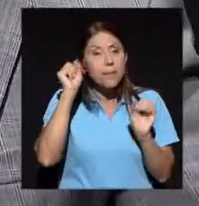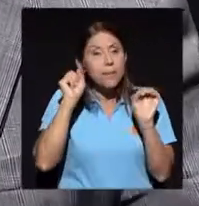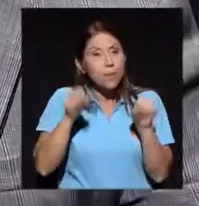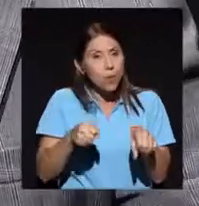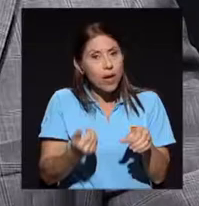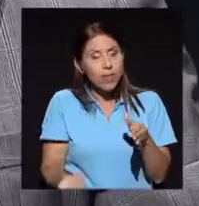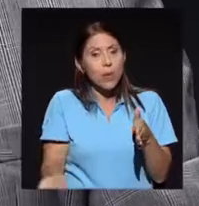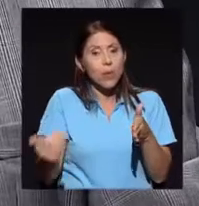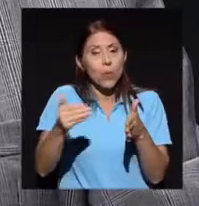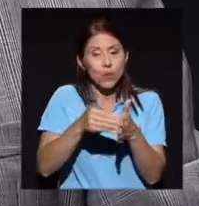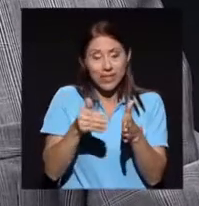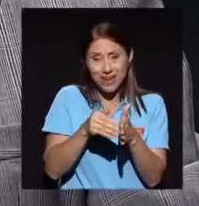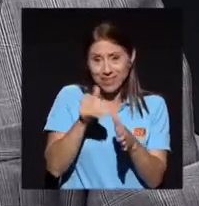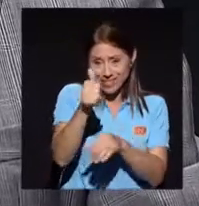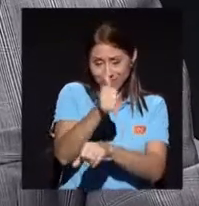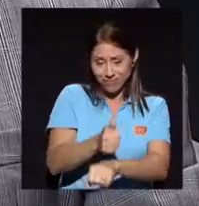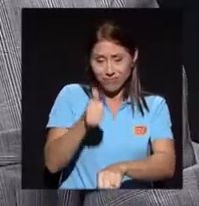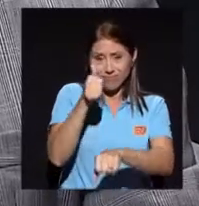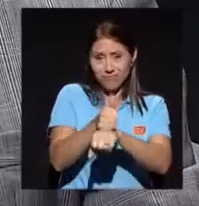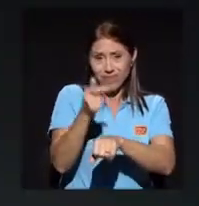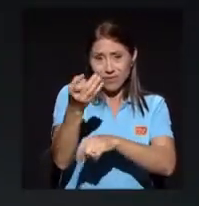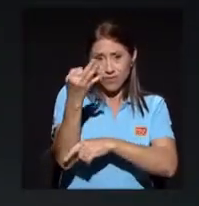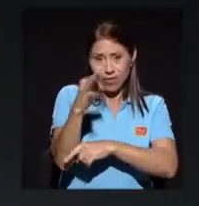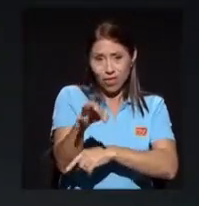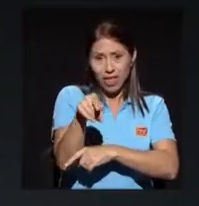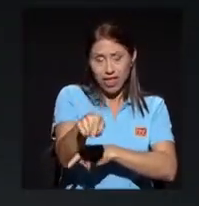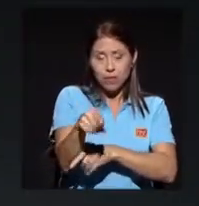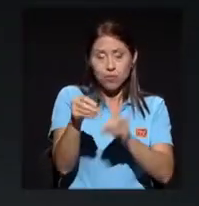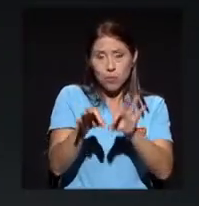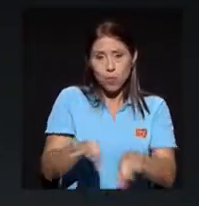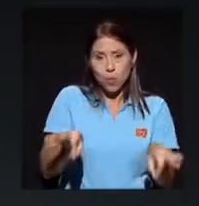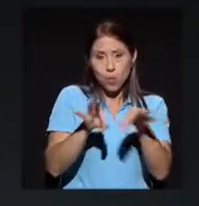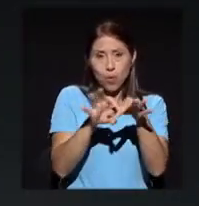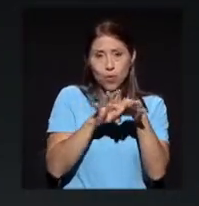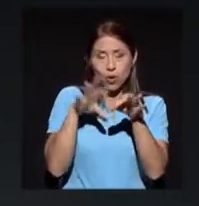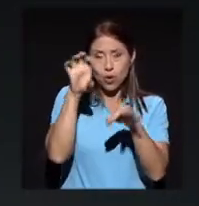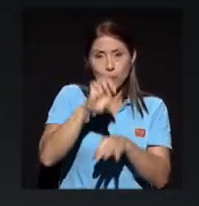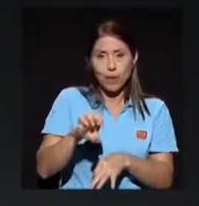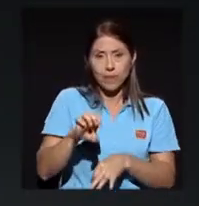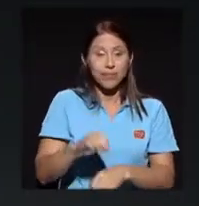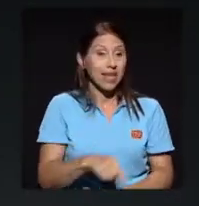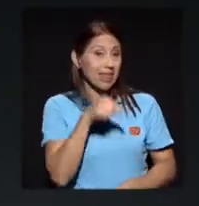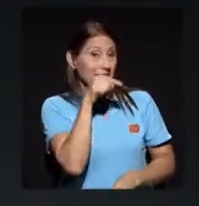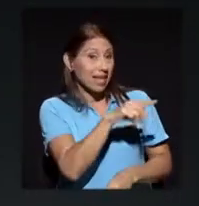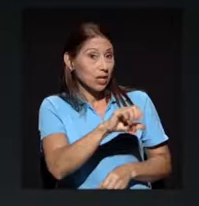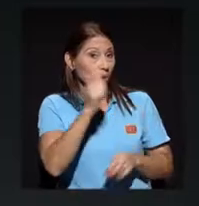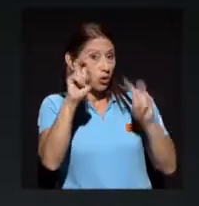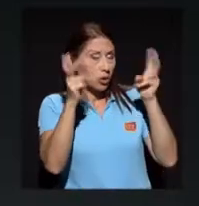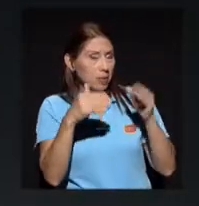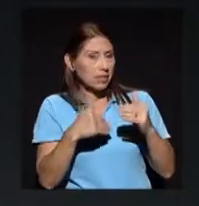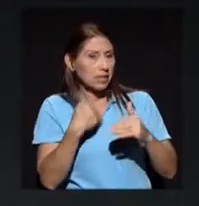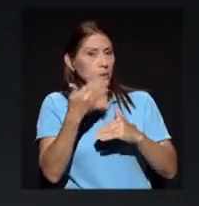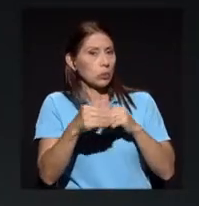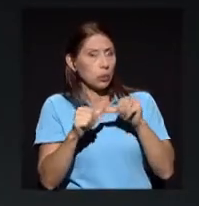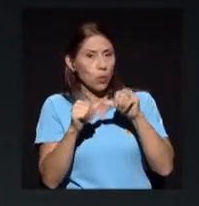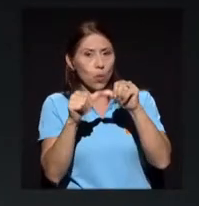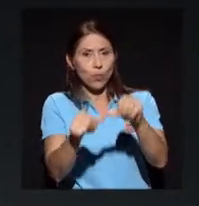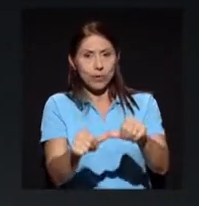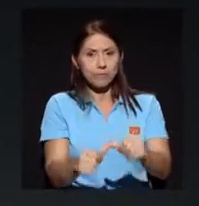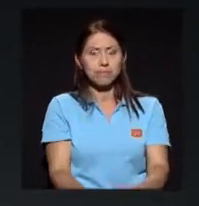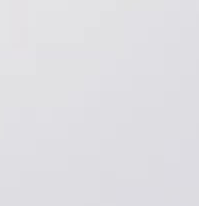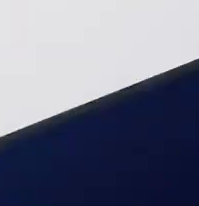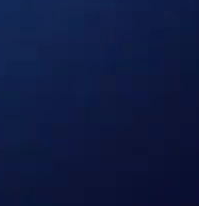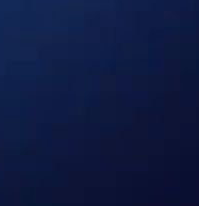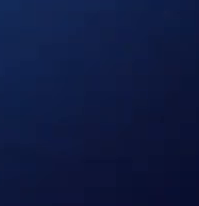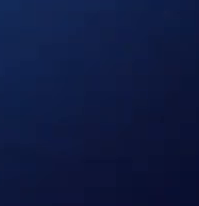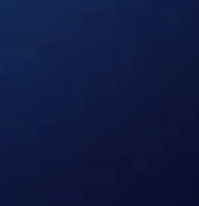franco-alemán que ha sido tan importante para los europeos de eso y otros temas no dudar doblaremos una vez que el canal nos invite a hacer